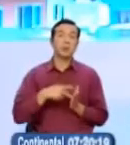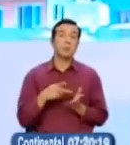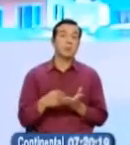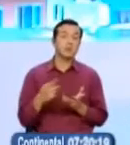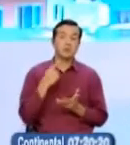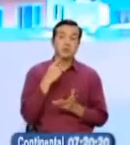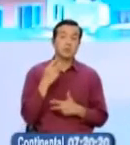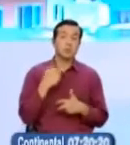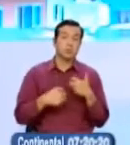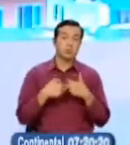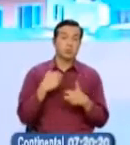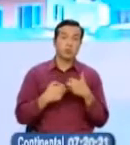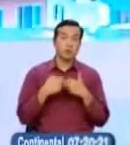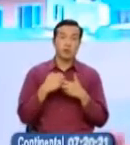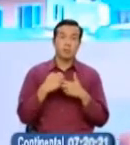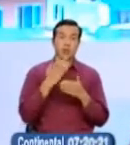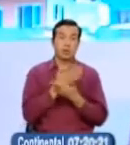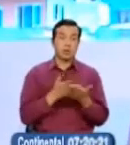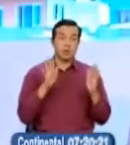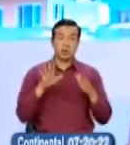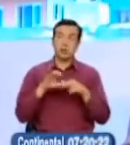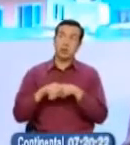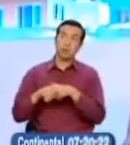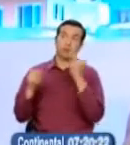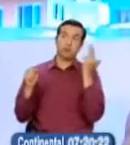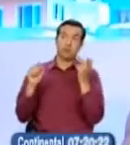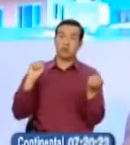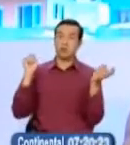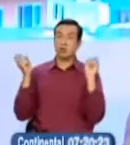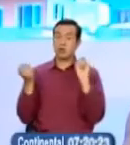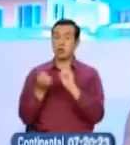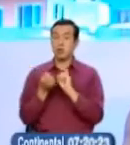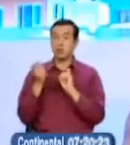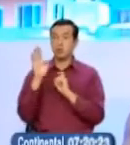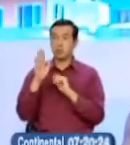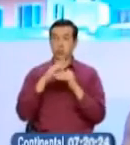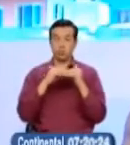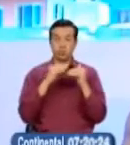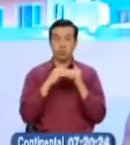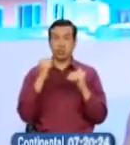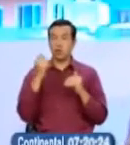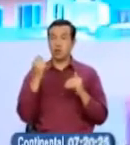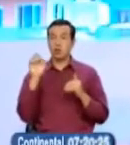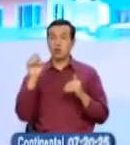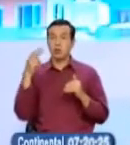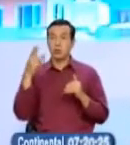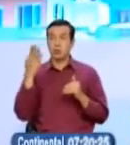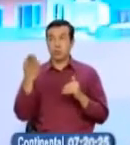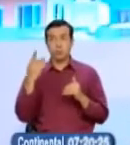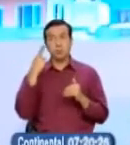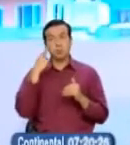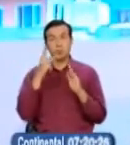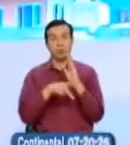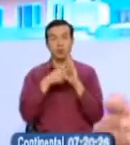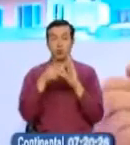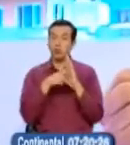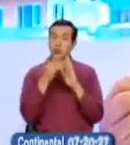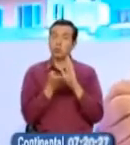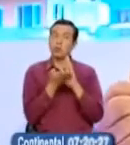señalan que el problema del Brexit, en la medida en que te genera cambios de la relación dólar versus euro, influye en el precio del